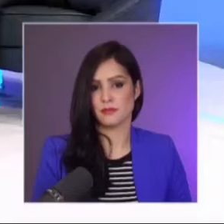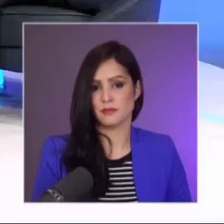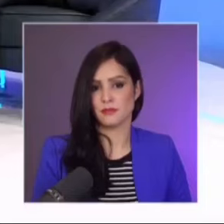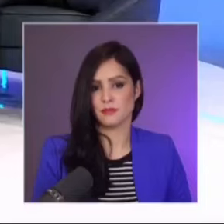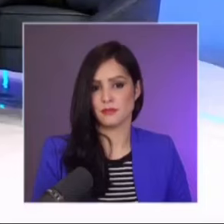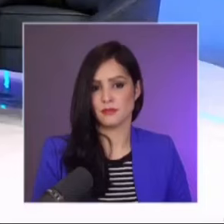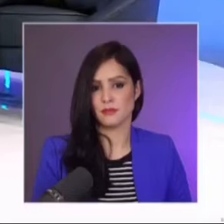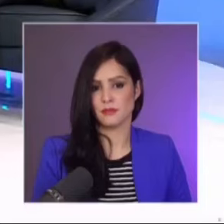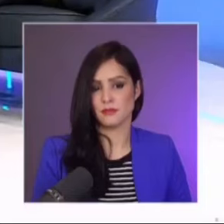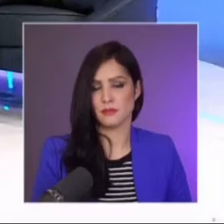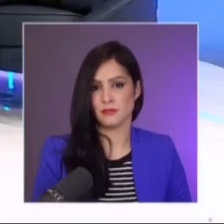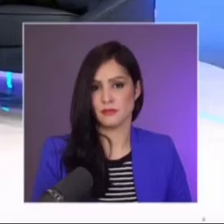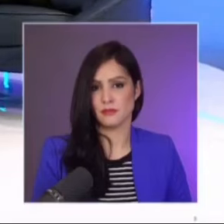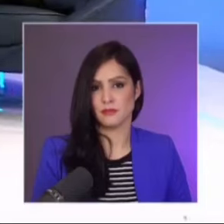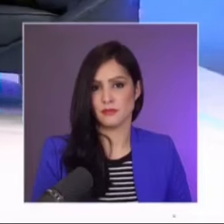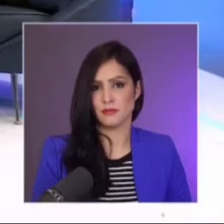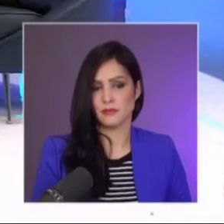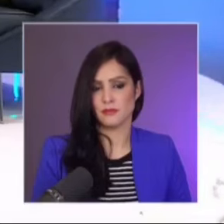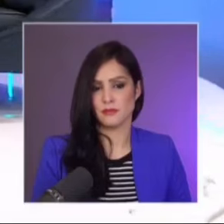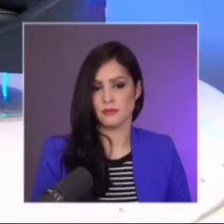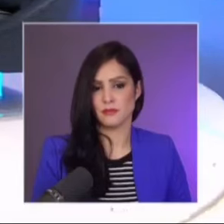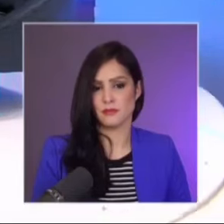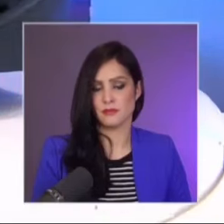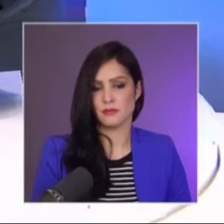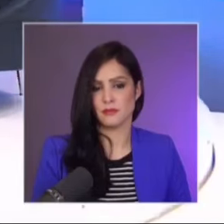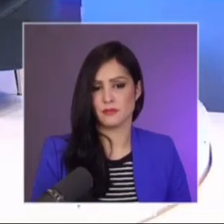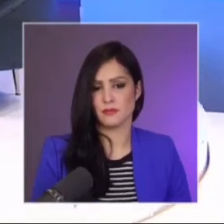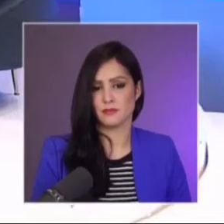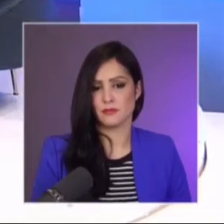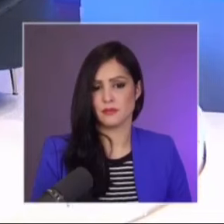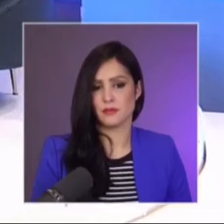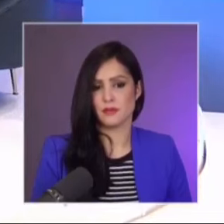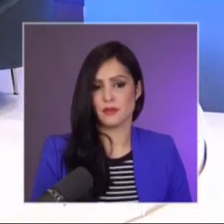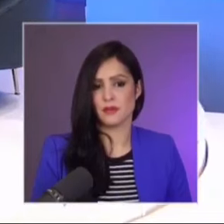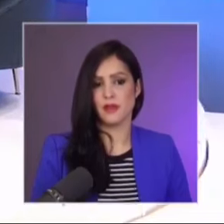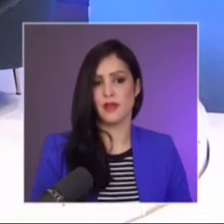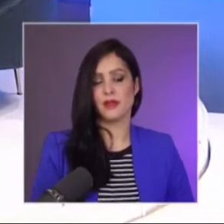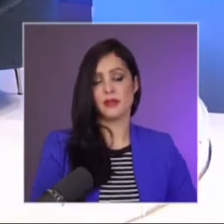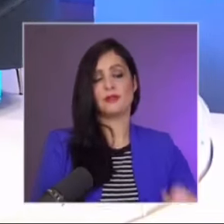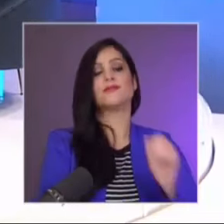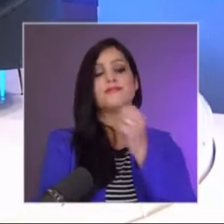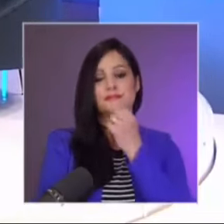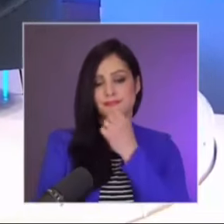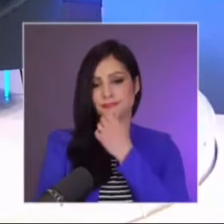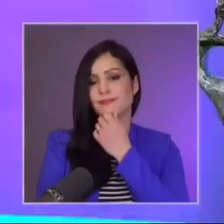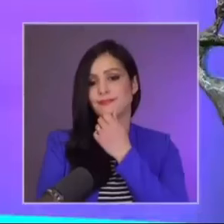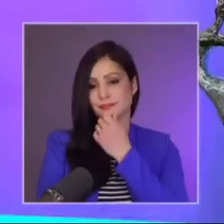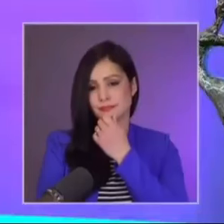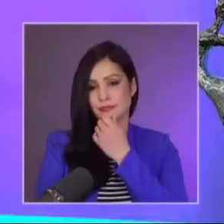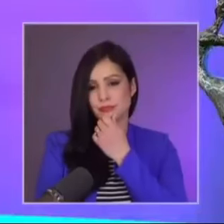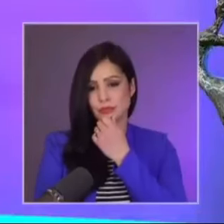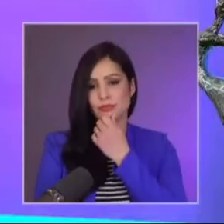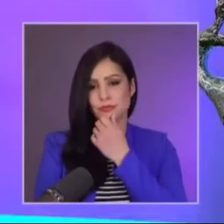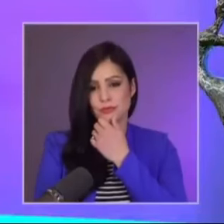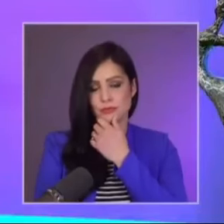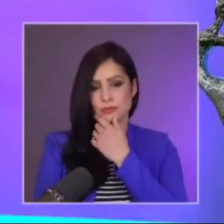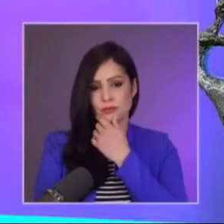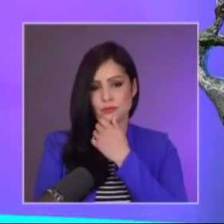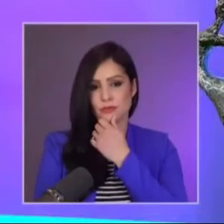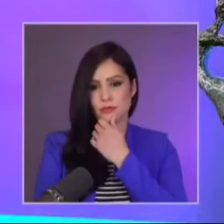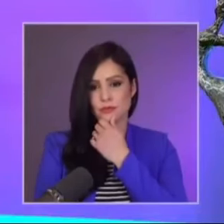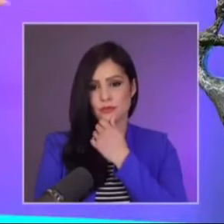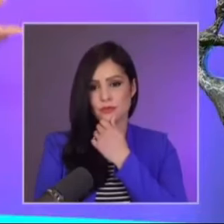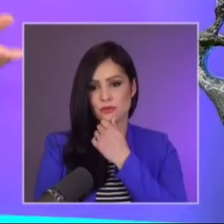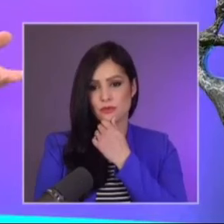tribunal admita una demanda por algo que no ha ocurrido bueno para cerrar Entonces ustedes están en este proceso